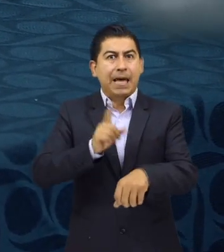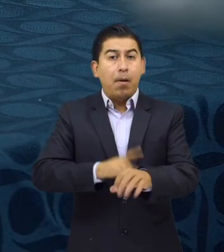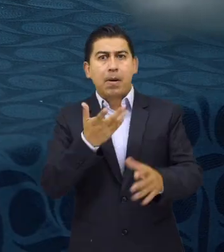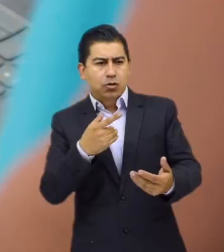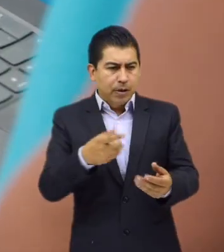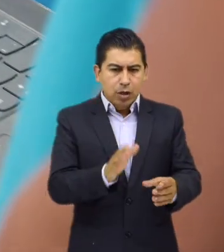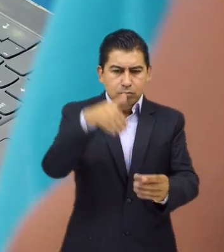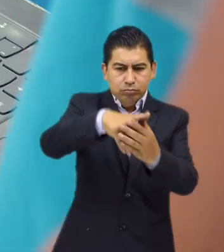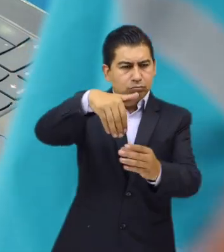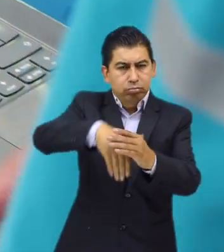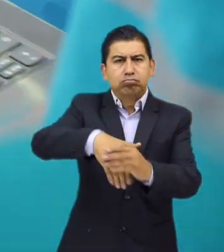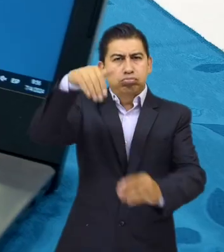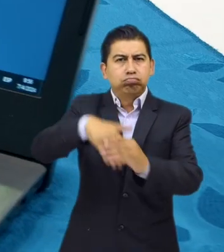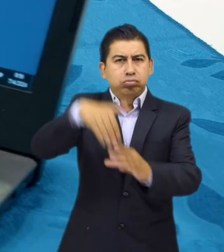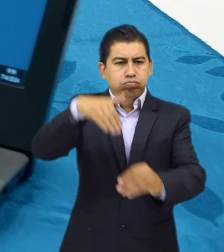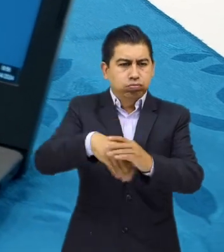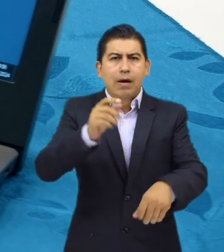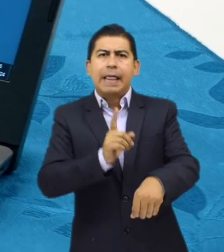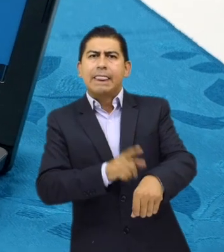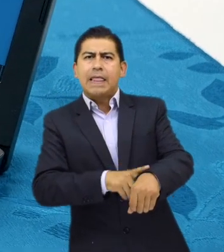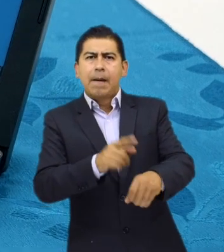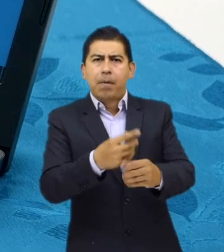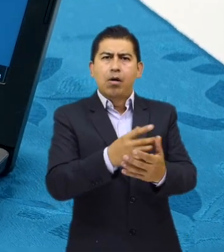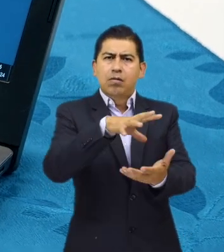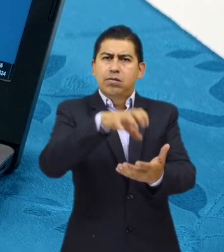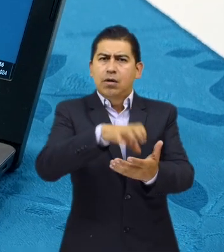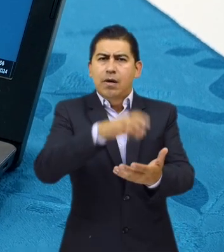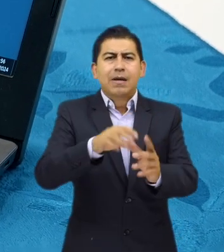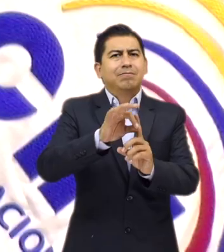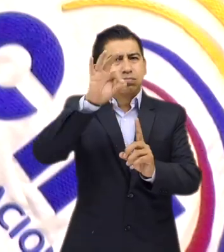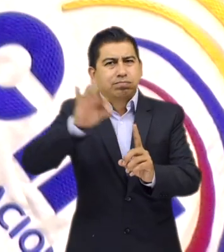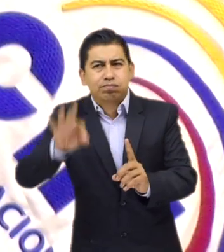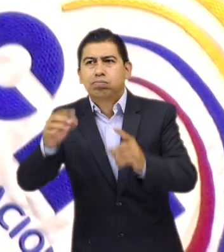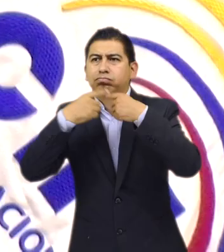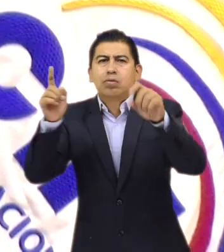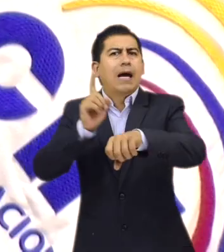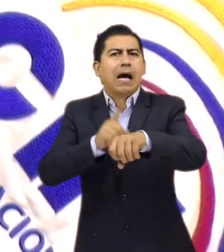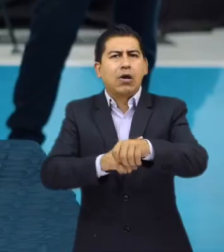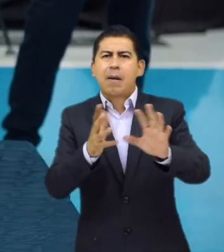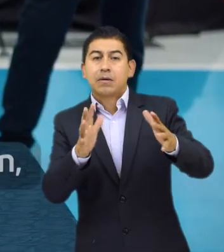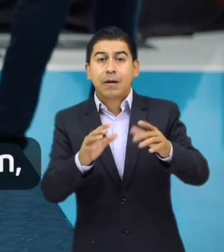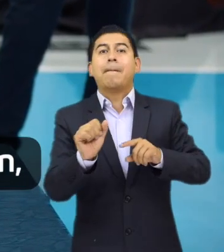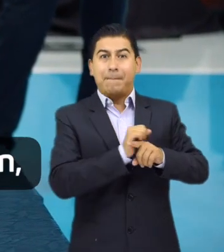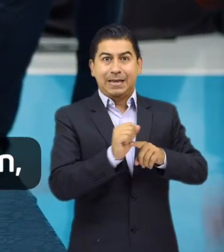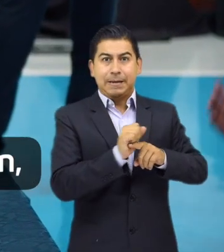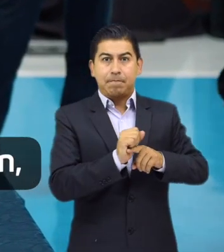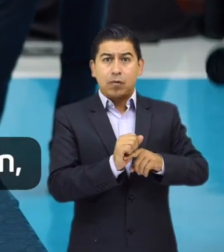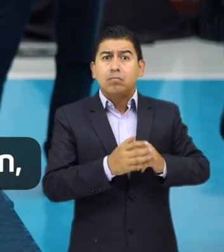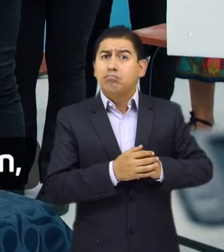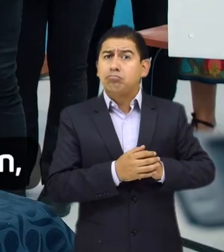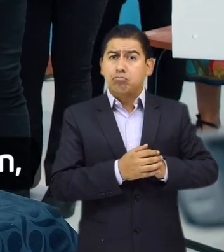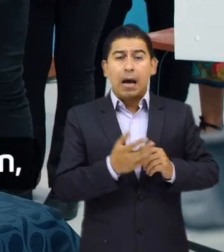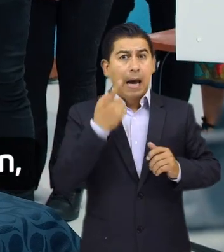tiempo aproximado en que nosotros empezaremos a publicar los primeros resultados. En este